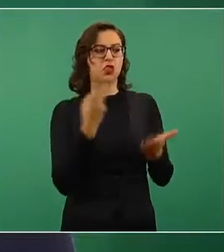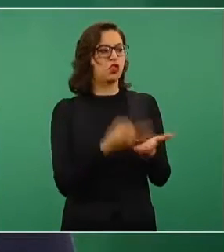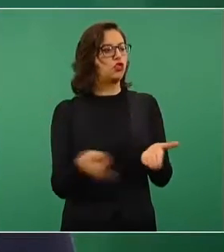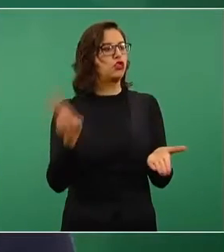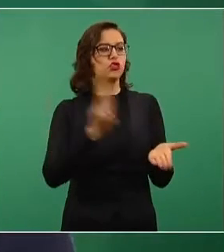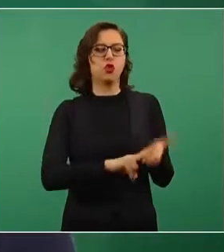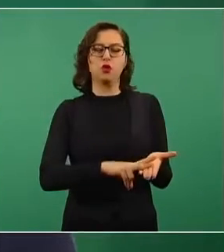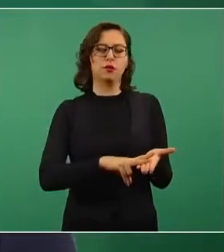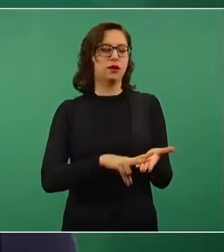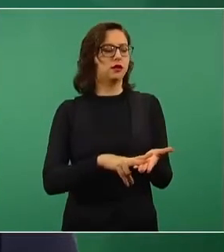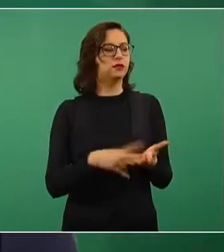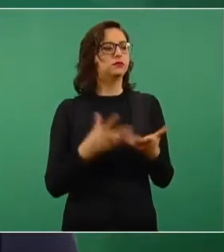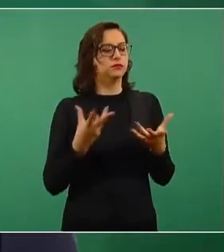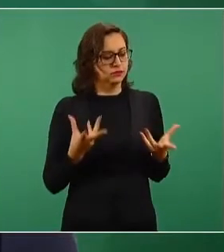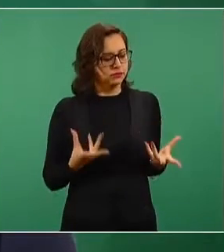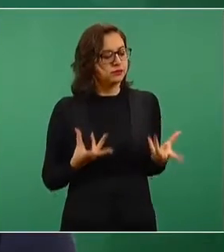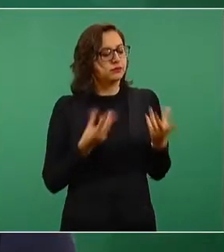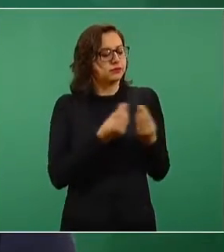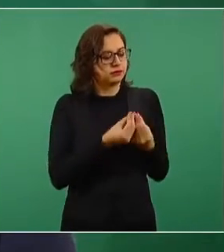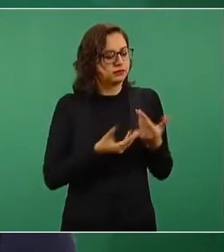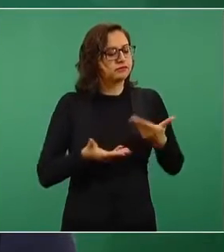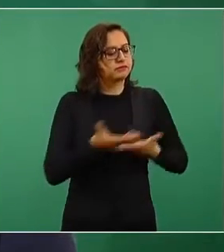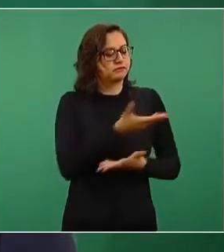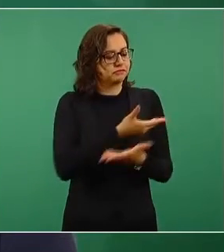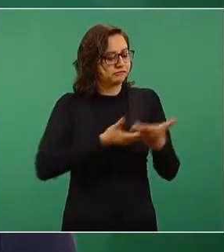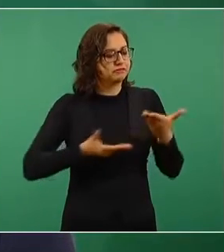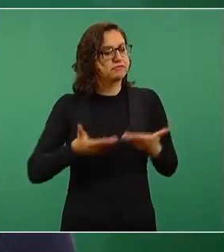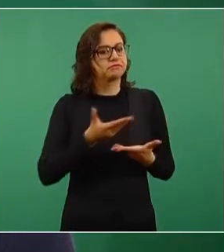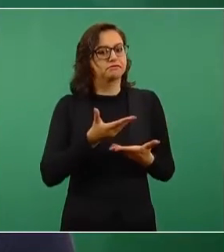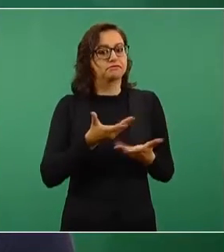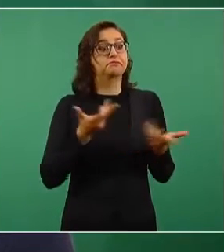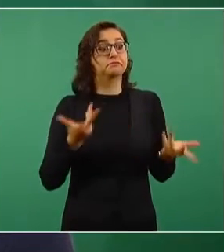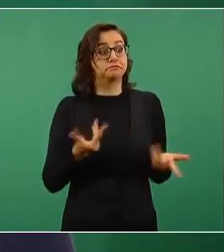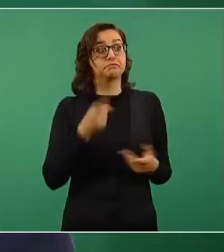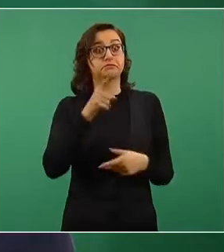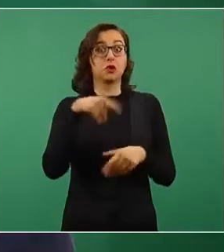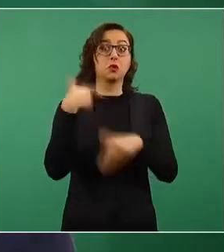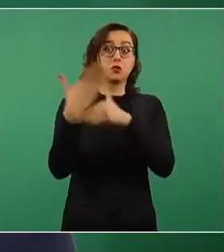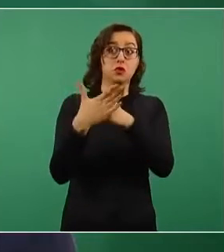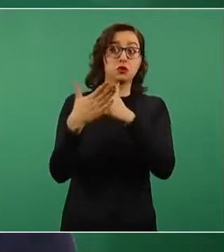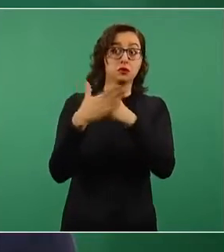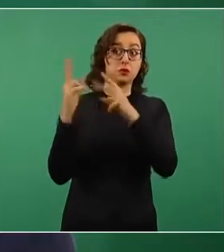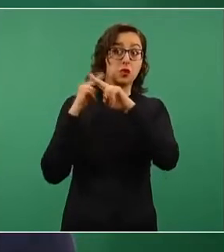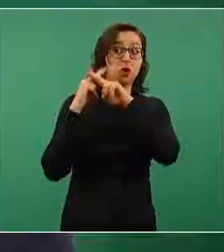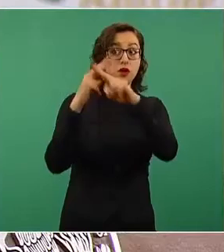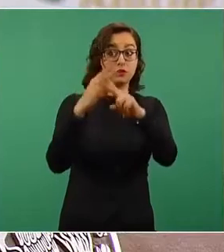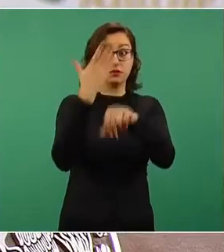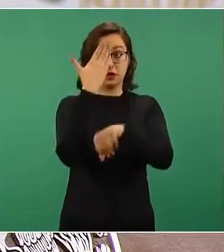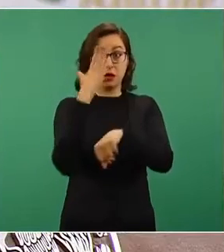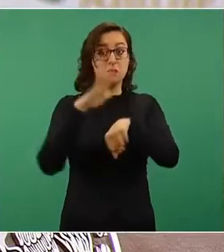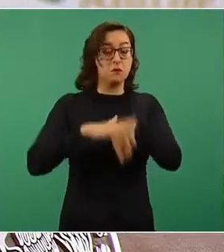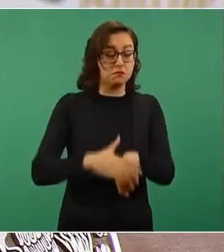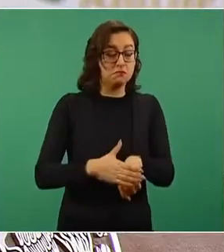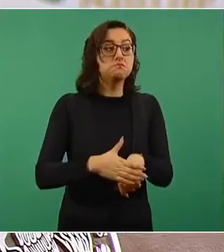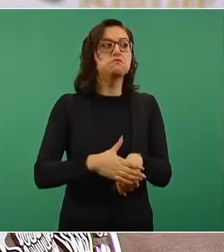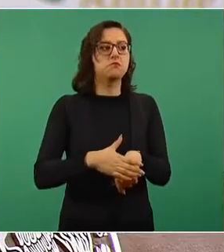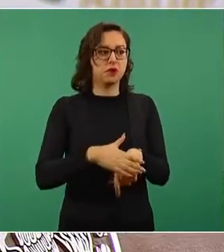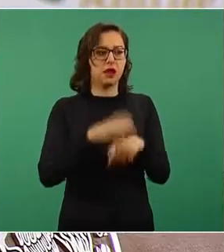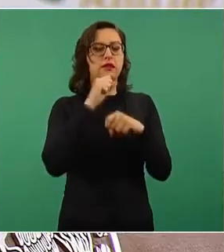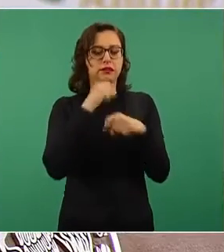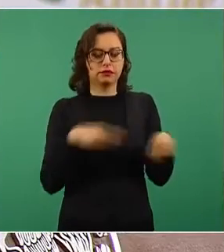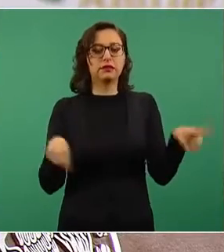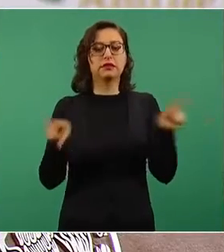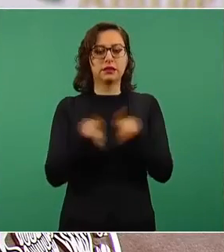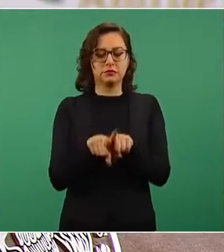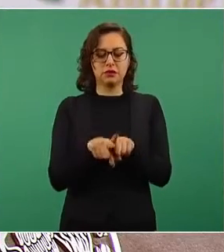poder compartir con usted la celebración de esa importante batalla, pero también para mí